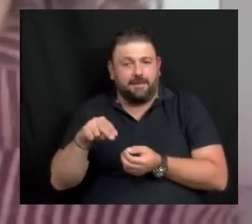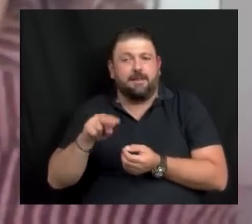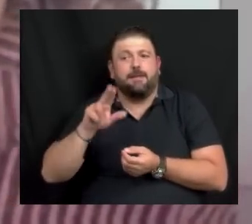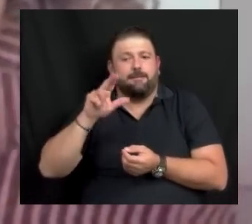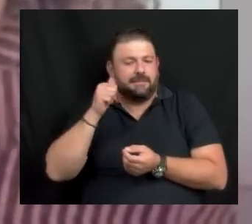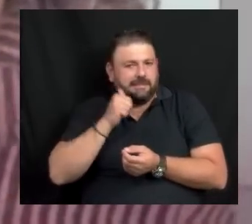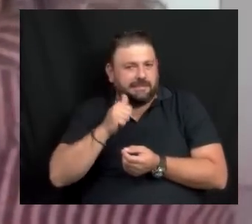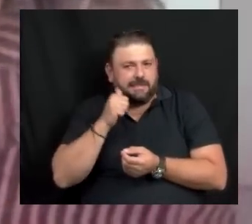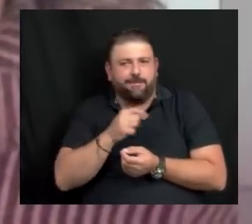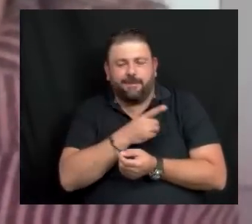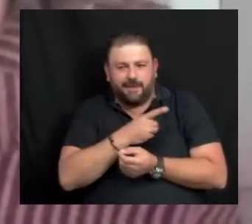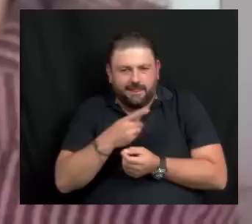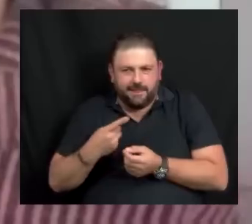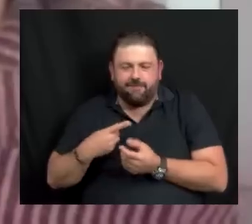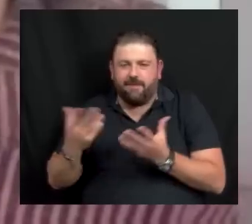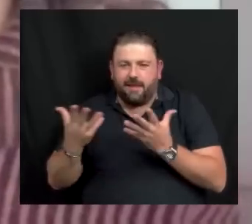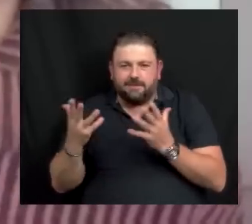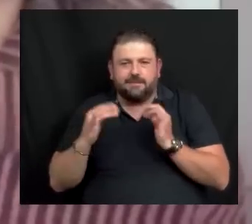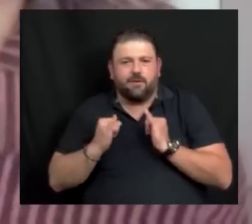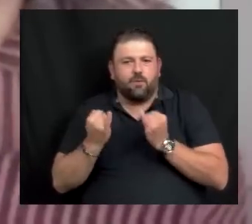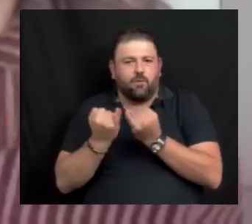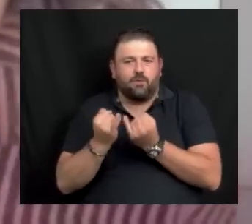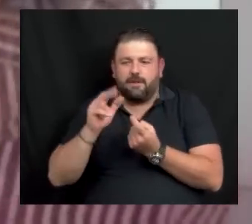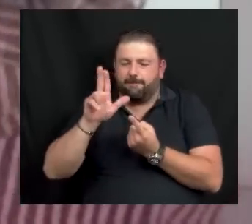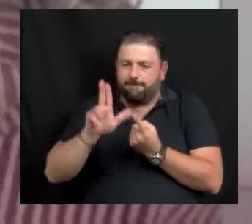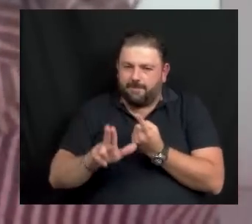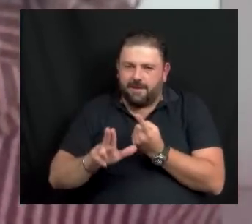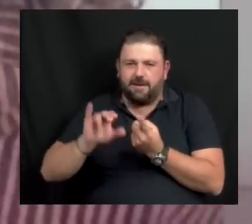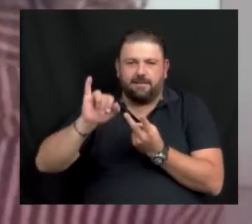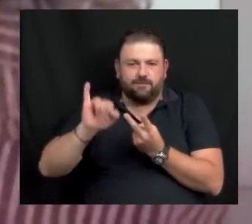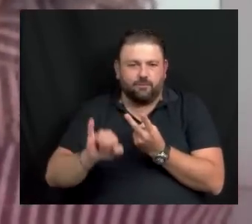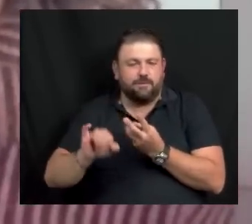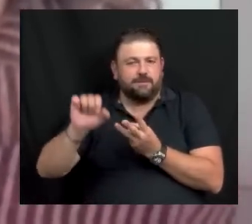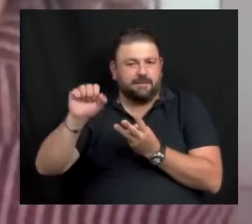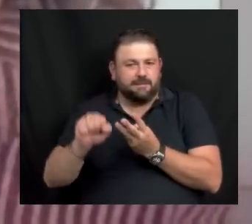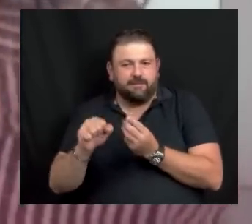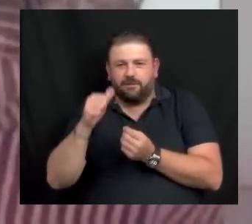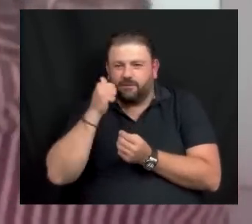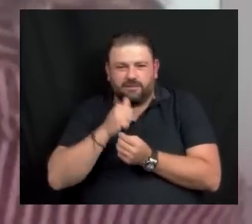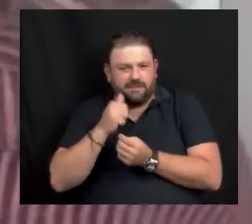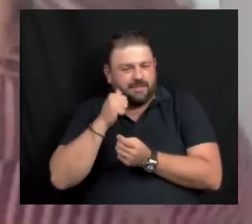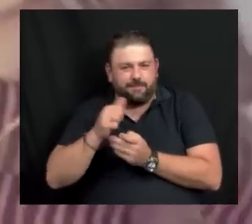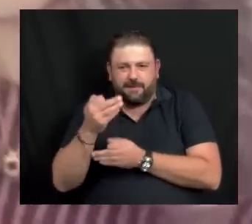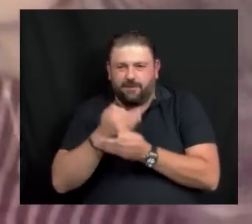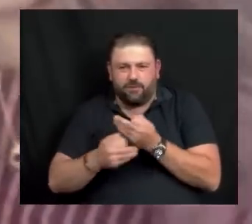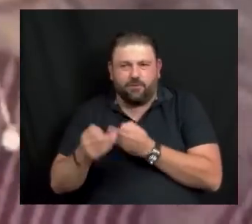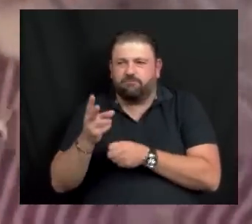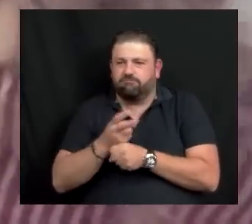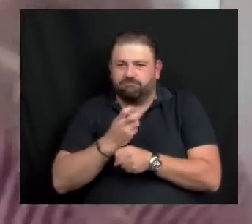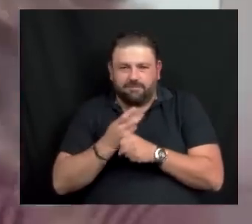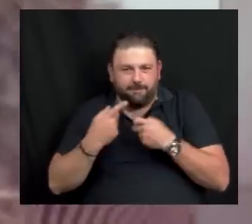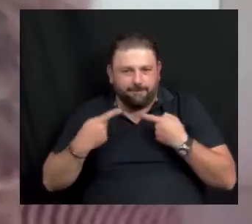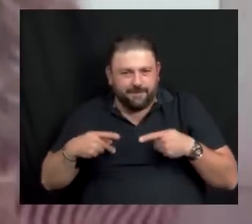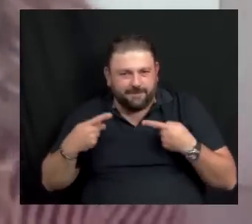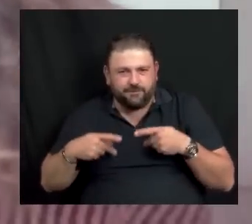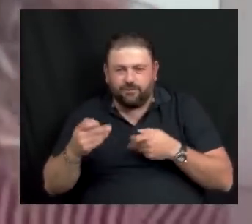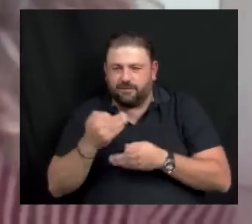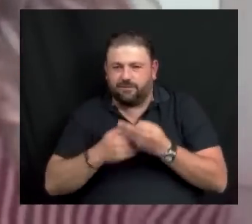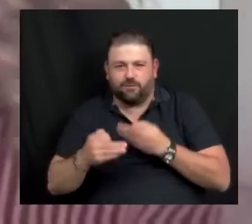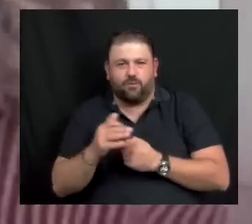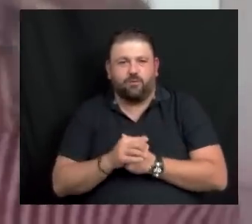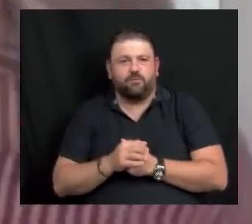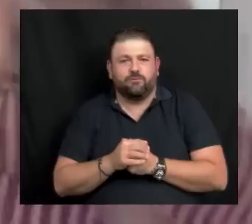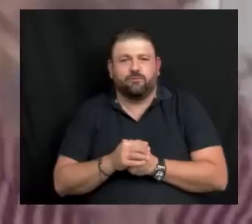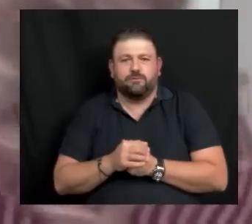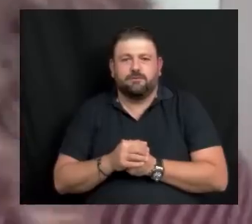sus juntas. Mira, cuando llegue la junta mensual, tú ya tienes que tener mínimo 6-7 personas emocionadas en ese principio. Y él ya, ¿no?, está en